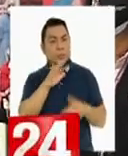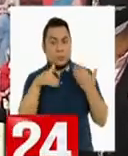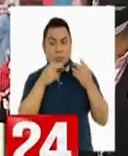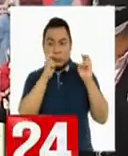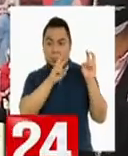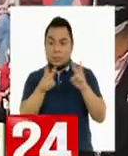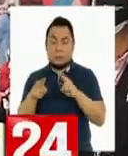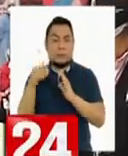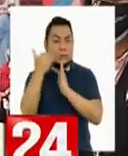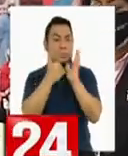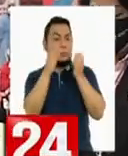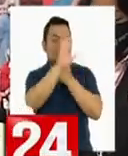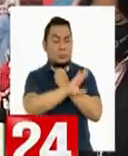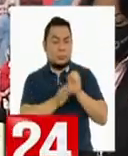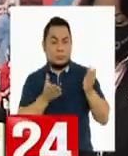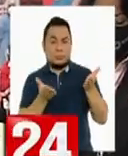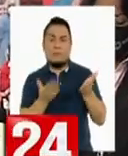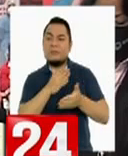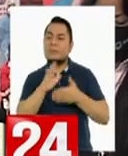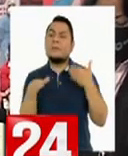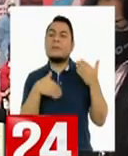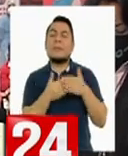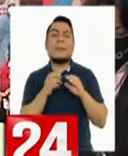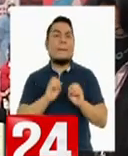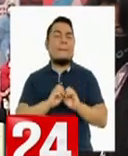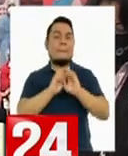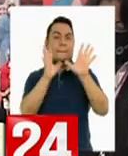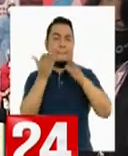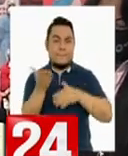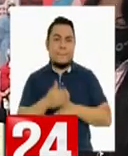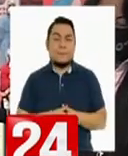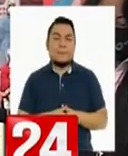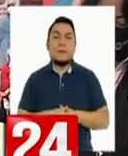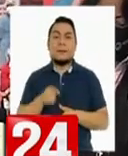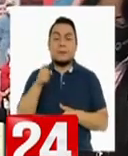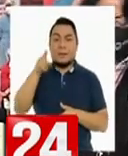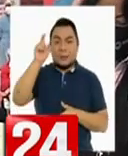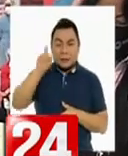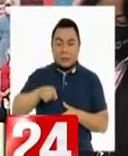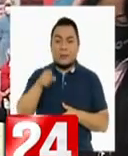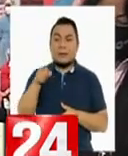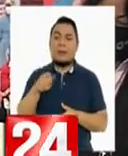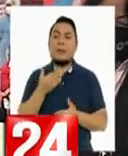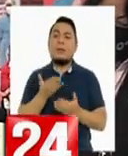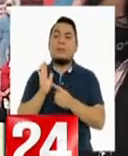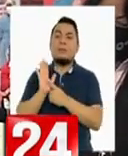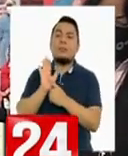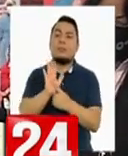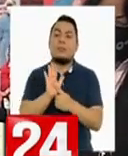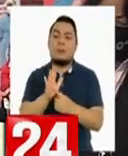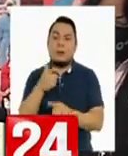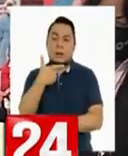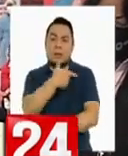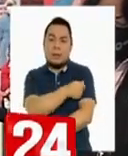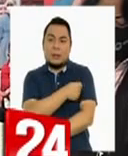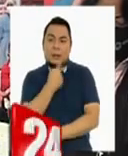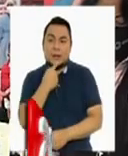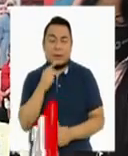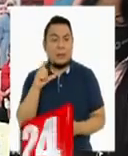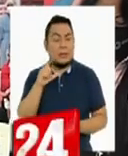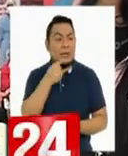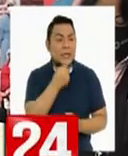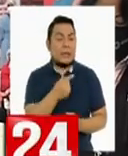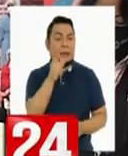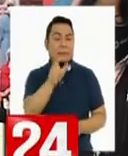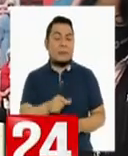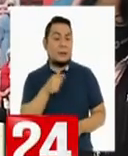haber visto, establecen con toda claridad que se debe mostrar la vacuna, se debe indicar a la